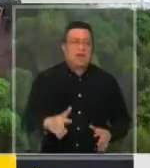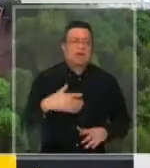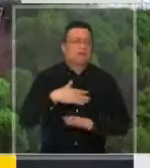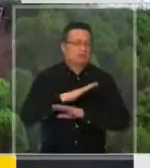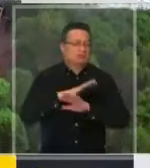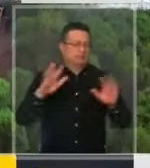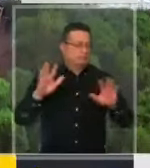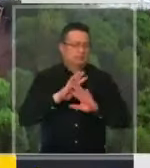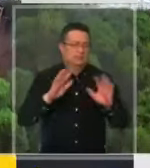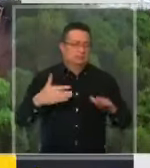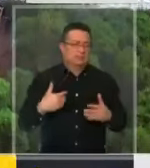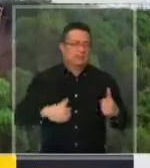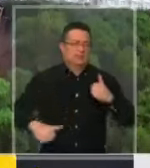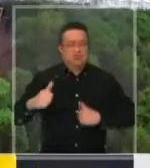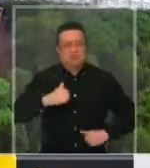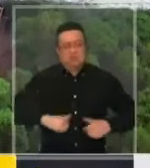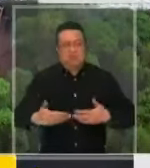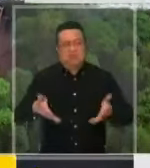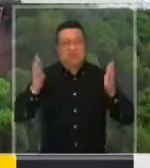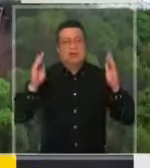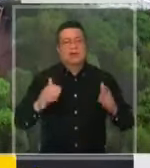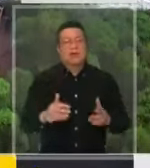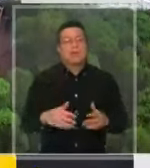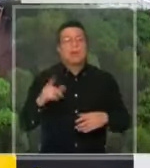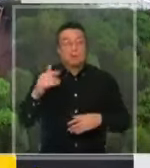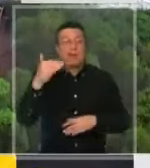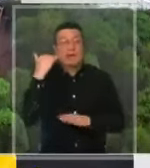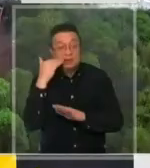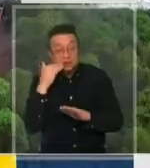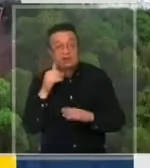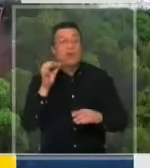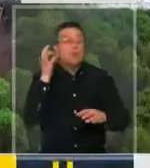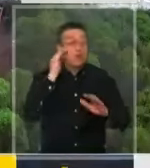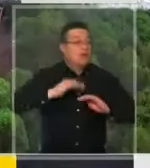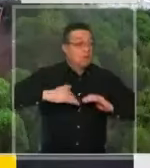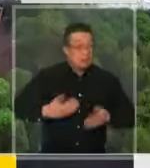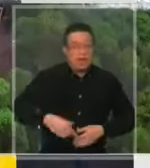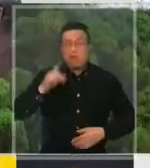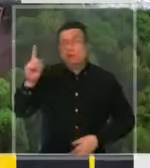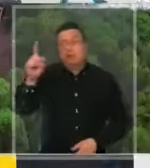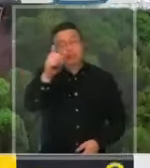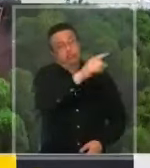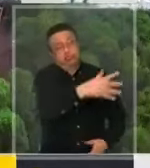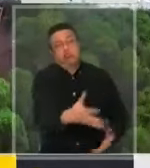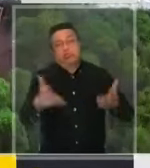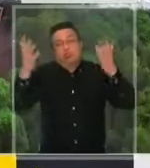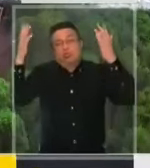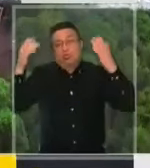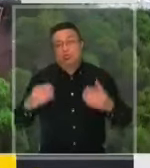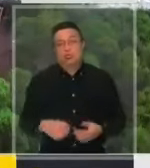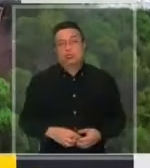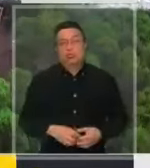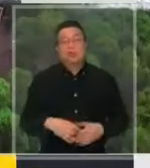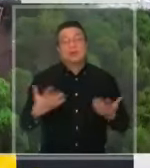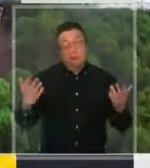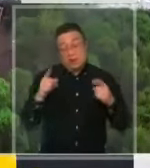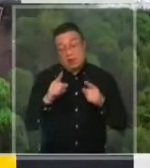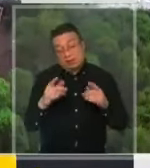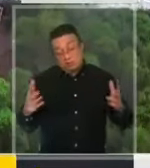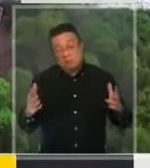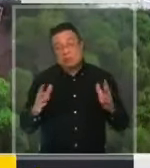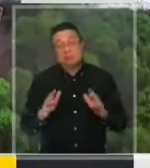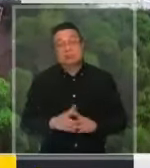lo que estamos pasando. Vamos, sobre dime, todo donde ¿sí? hay niños, mujer embarazada y de todo, aquí mi niño. Así que eso, Felipe.